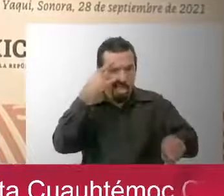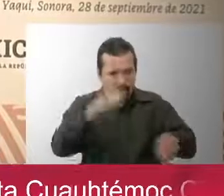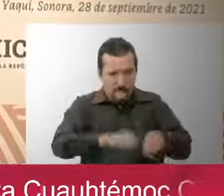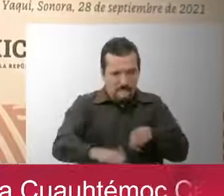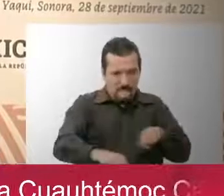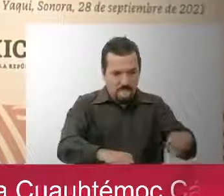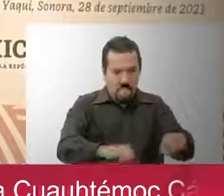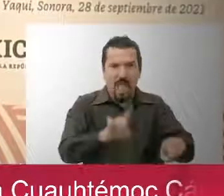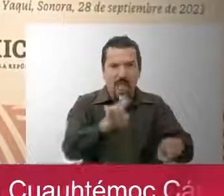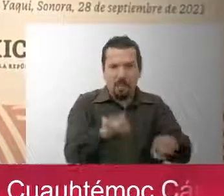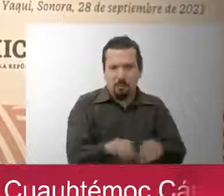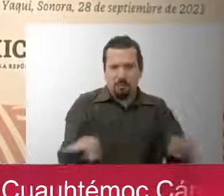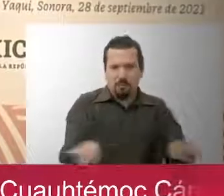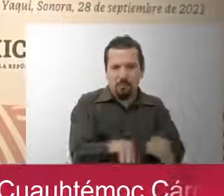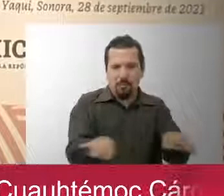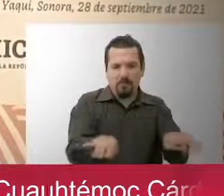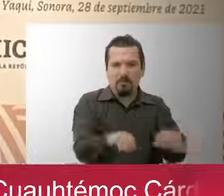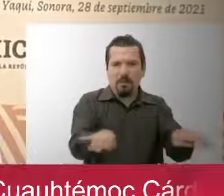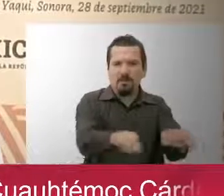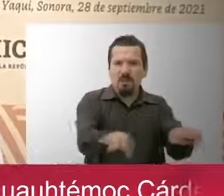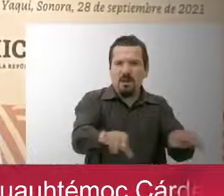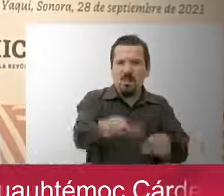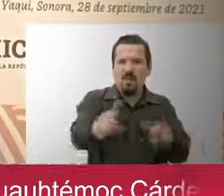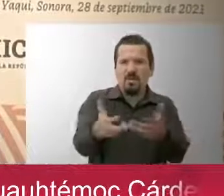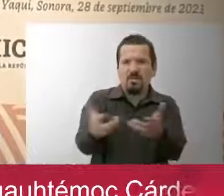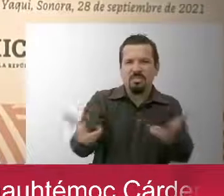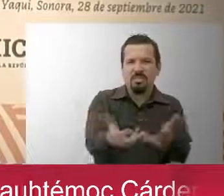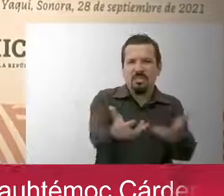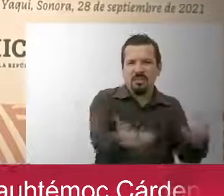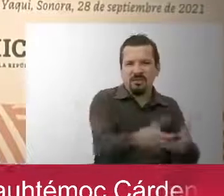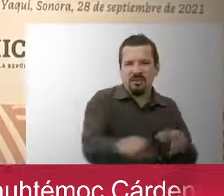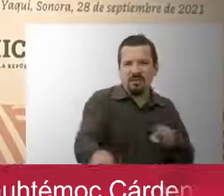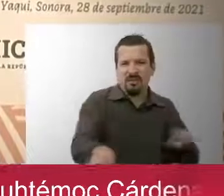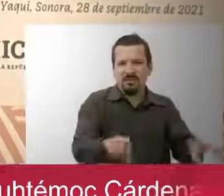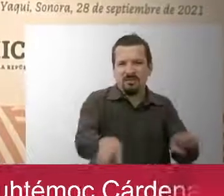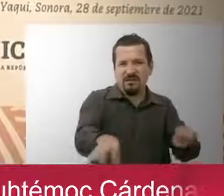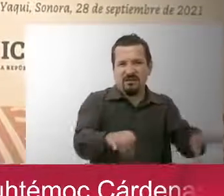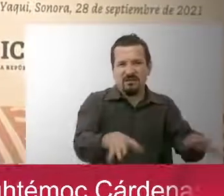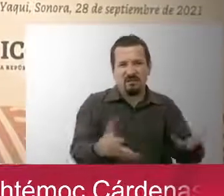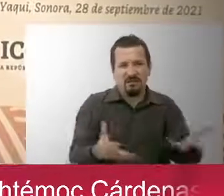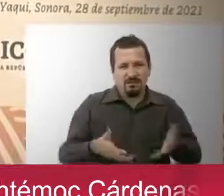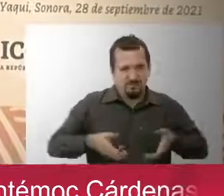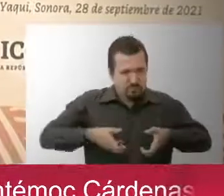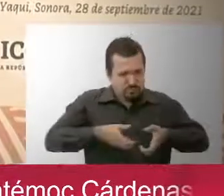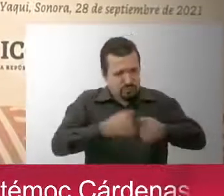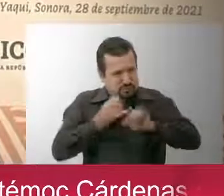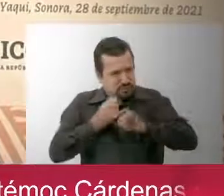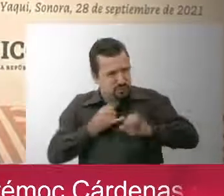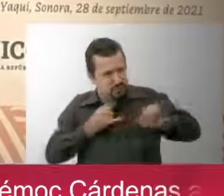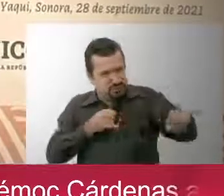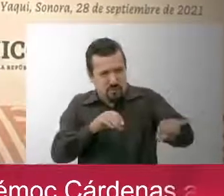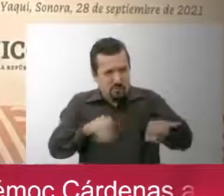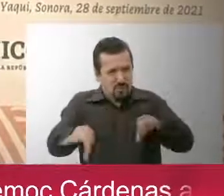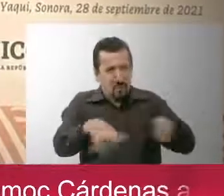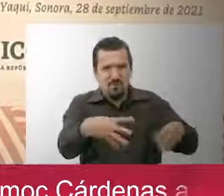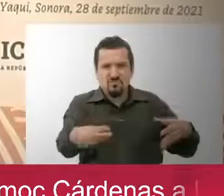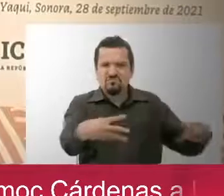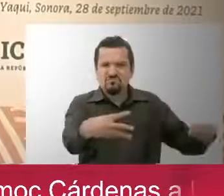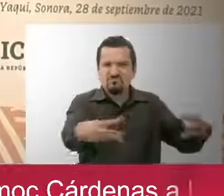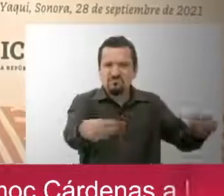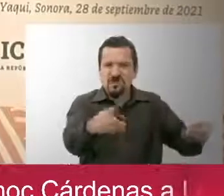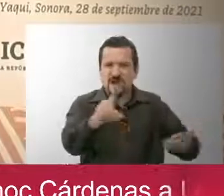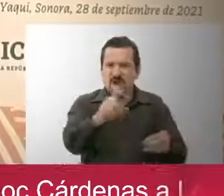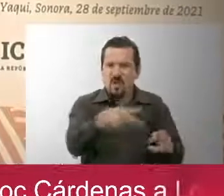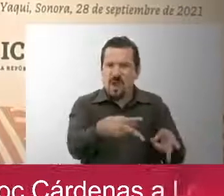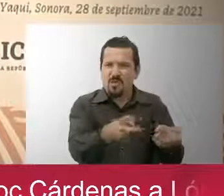que va regando terrenos aledaños al acueducto a todo lo largo de su desarrollo y la pretensión de quienes se benefician o